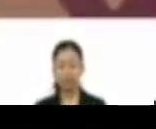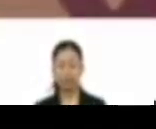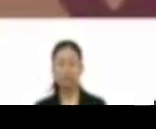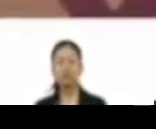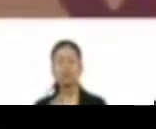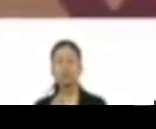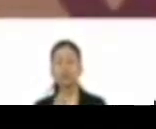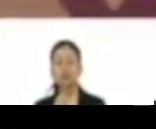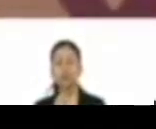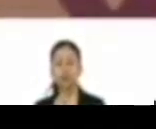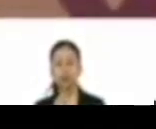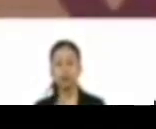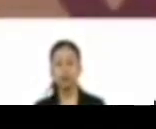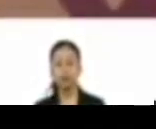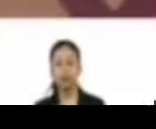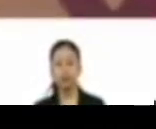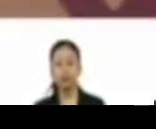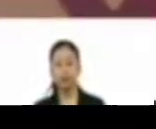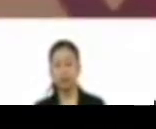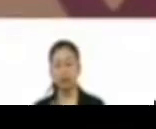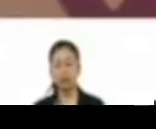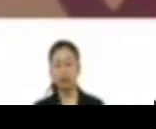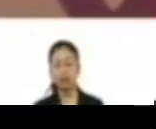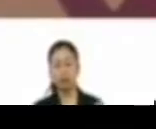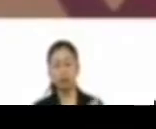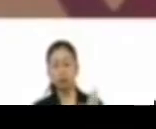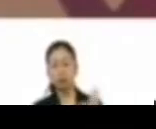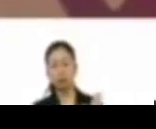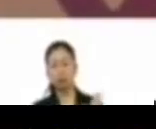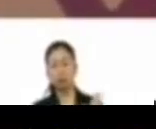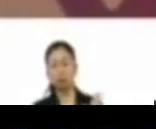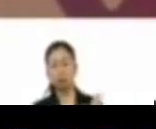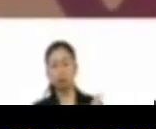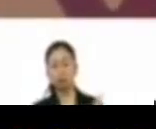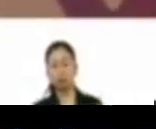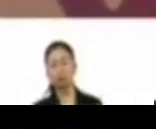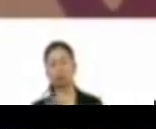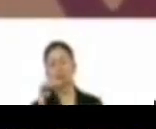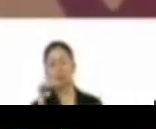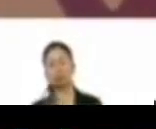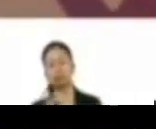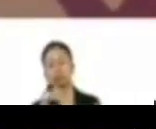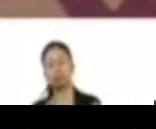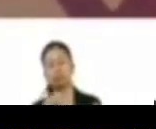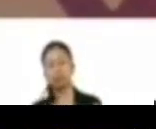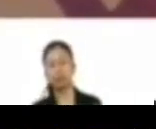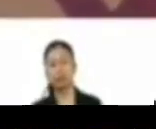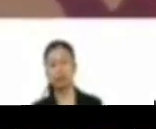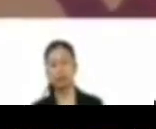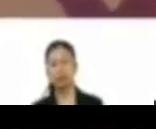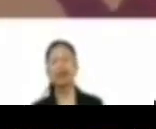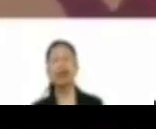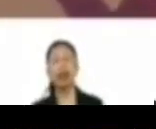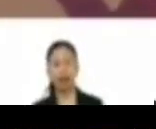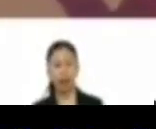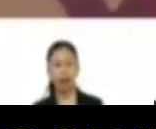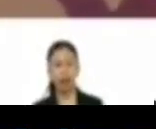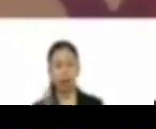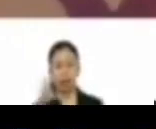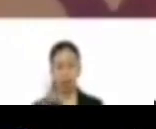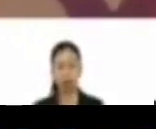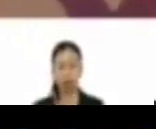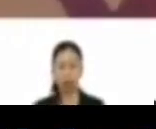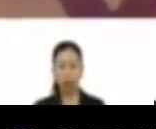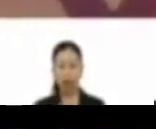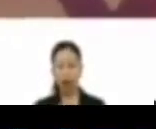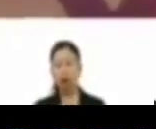país. Y en esa iniciativa cambia por completo el esquema electoral. Ya los